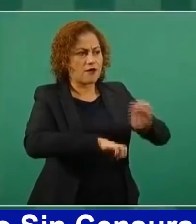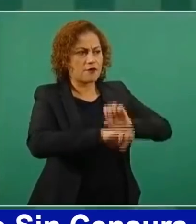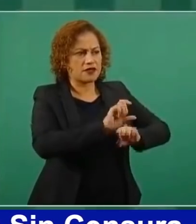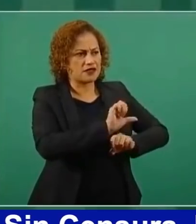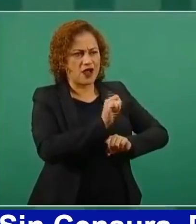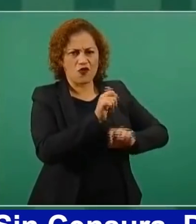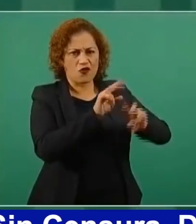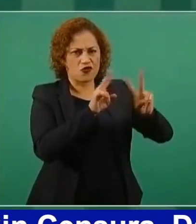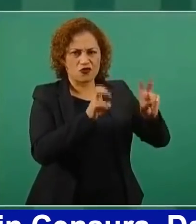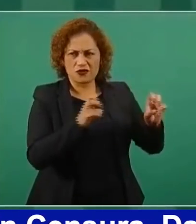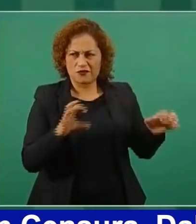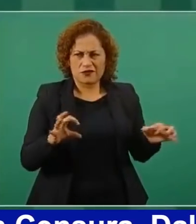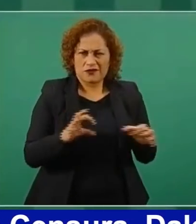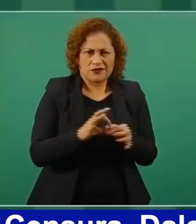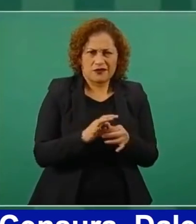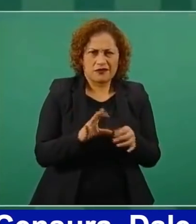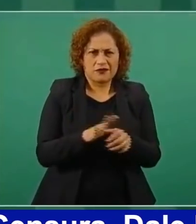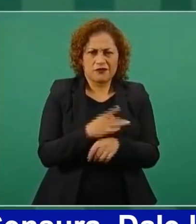al revés,